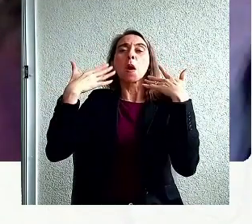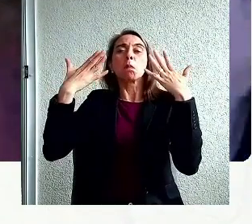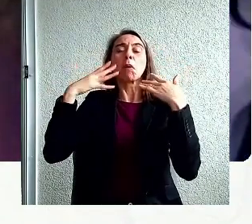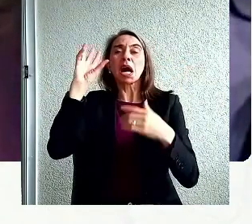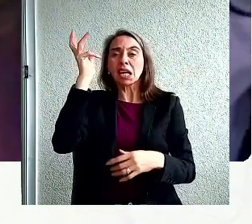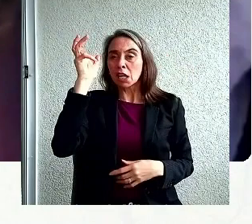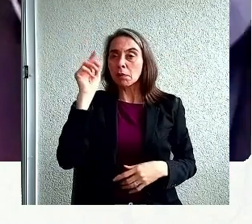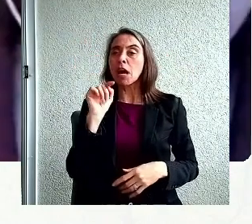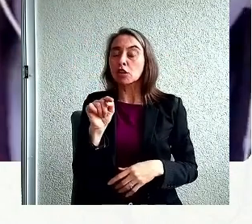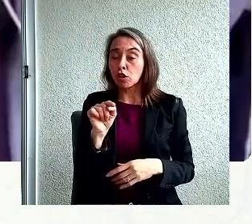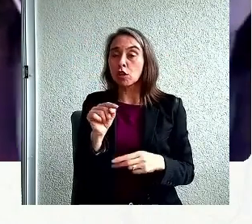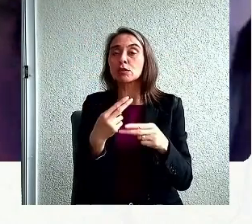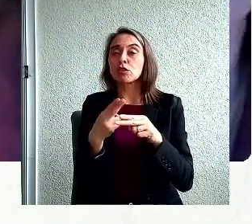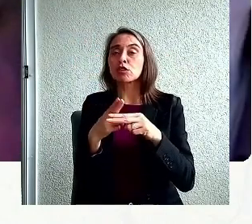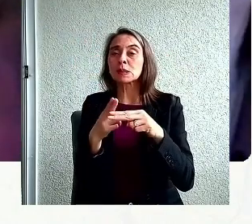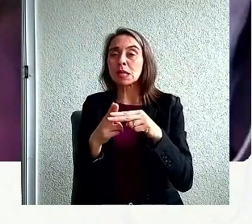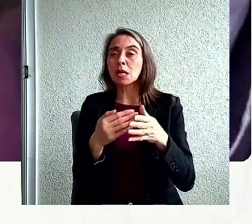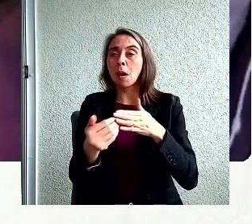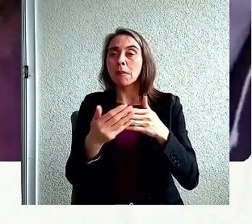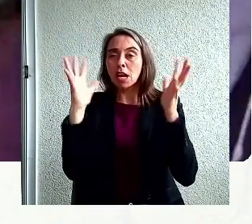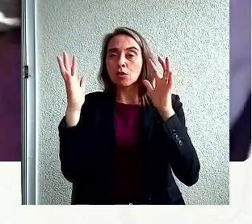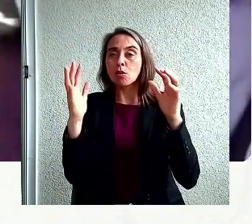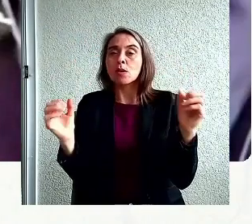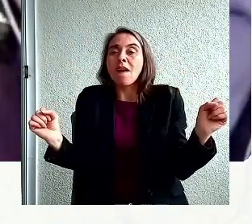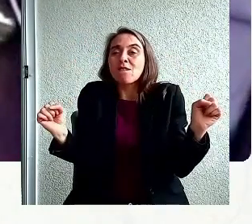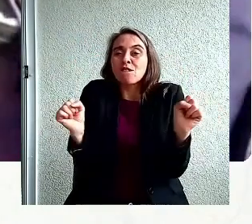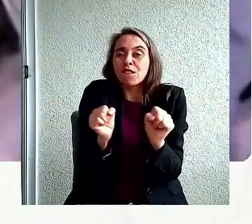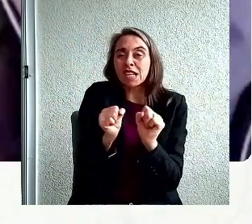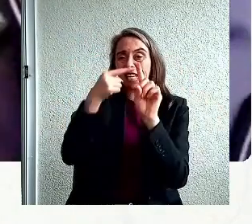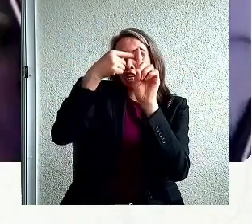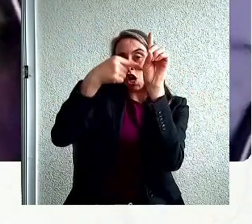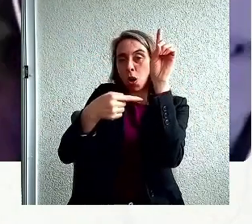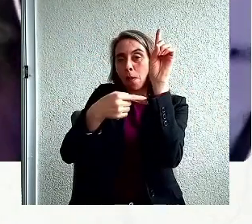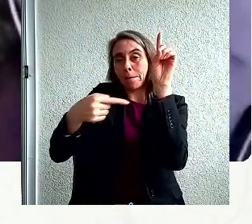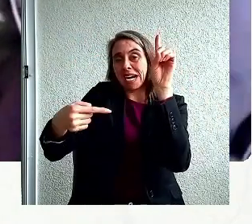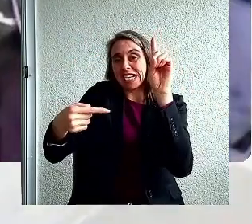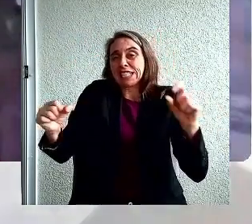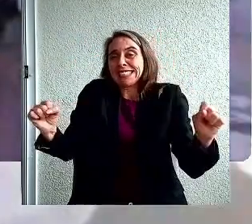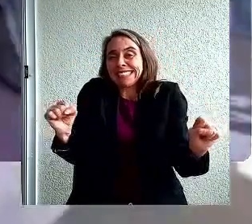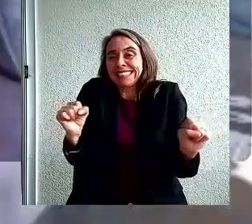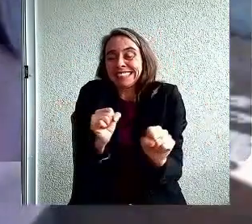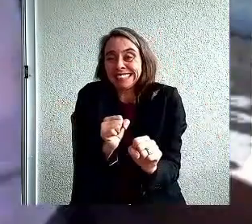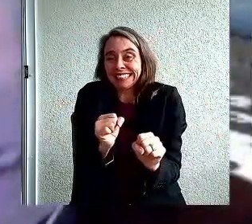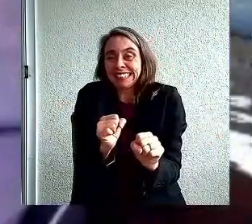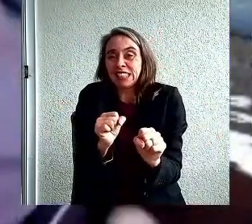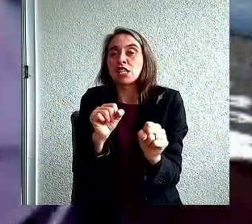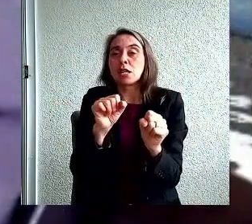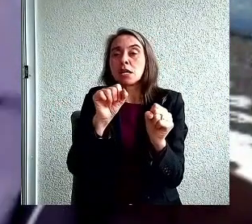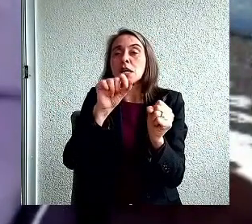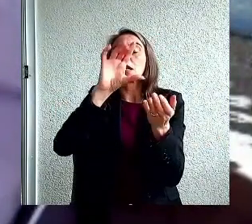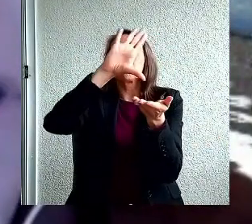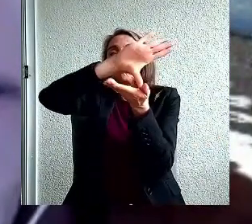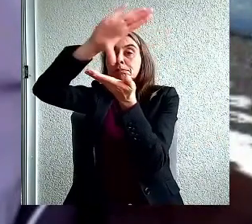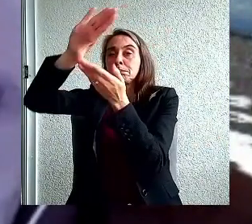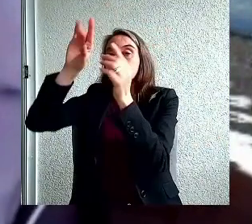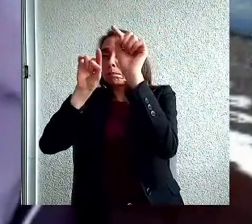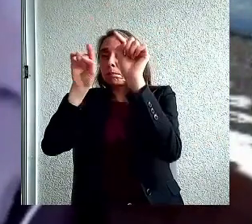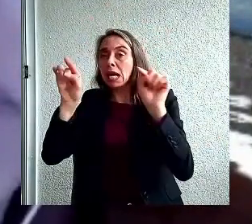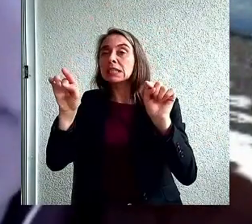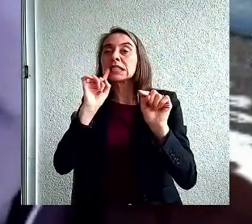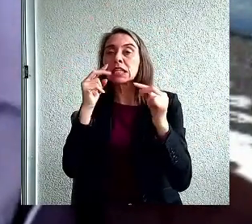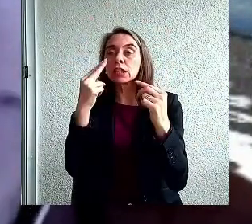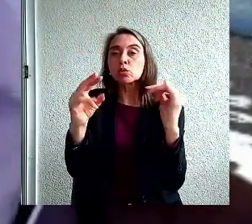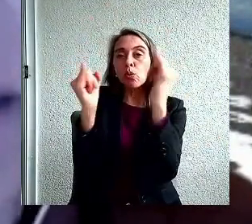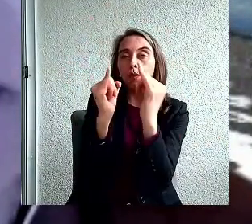tienen particularidades, ya están formadas por especies y por cadenas tróficas que son bien particulares, que están asociadas